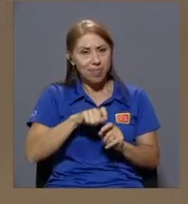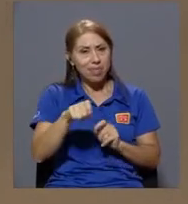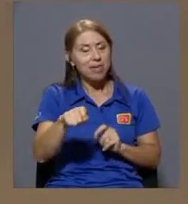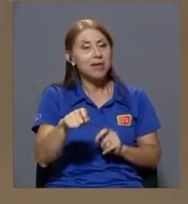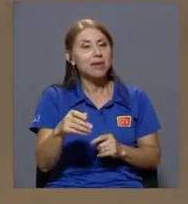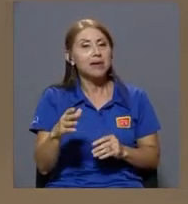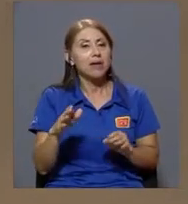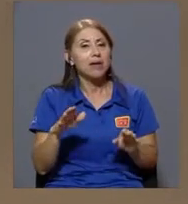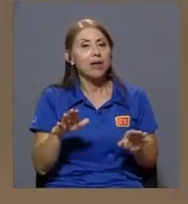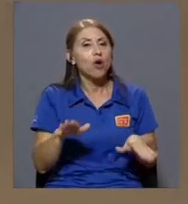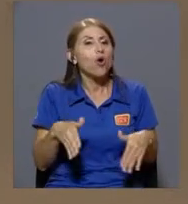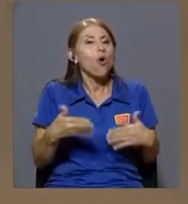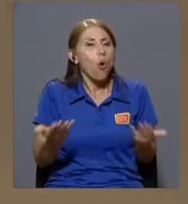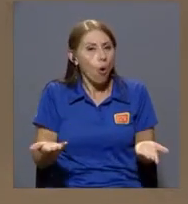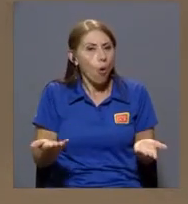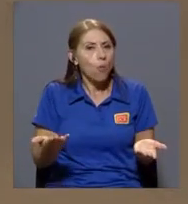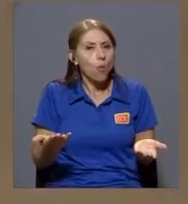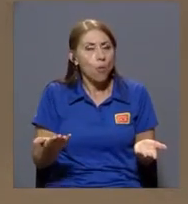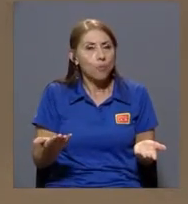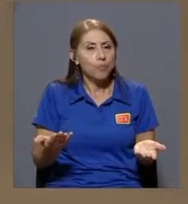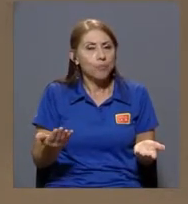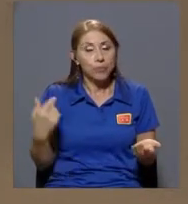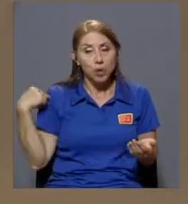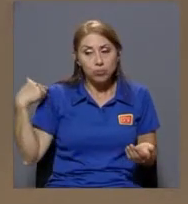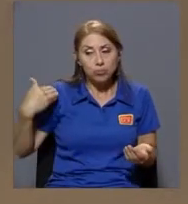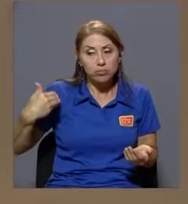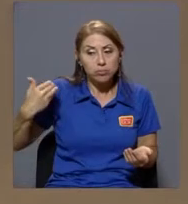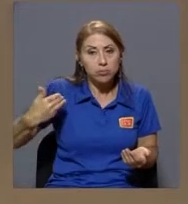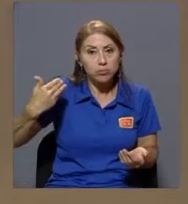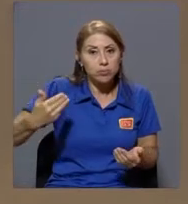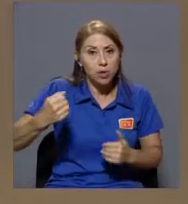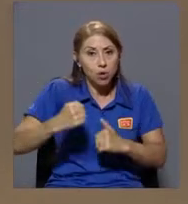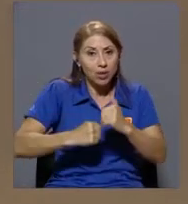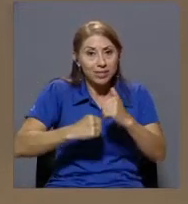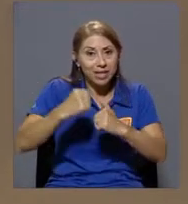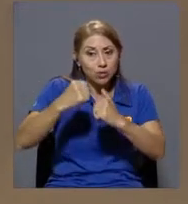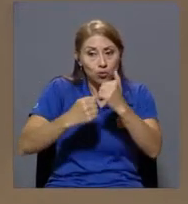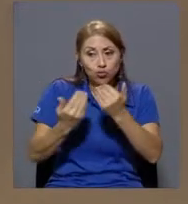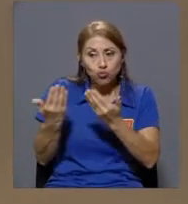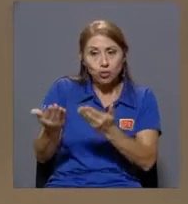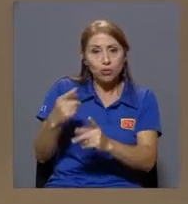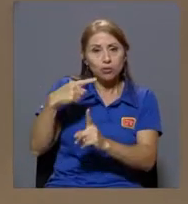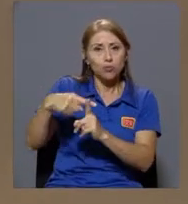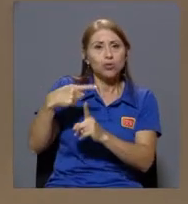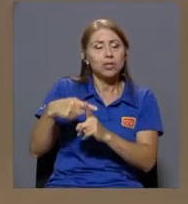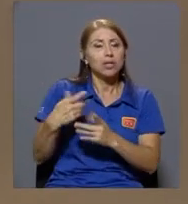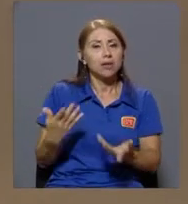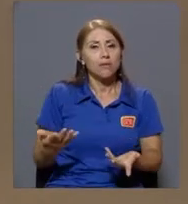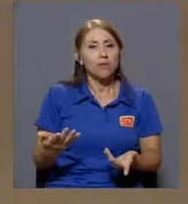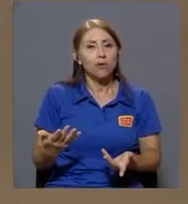cómo lo que se ha ido construyendo es positivo es un poco los